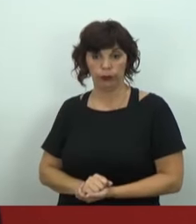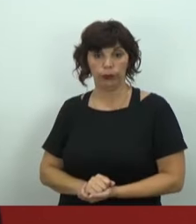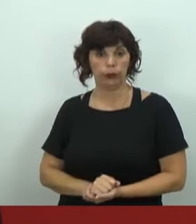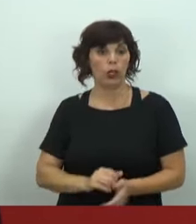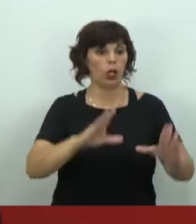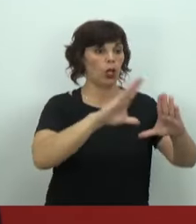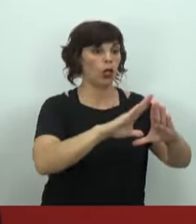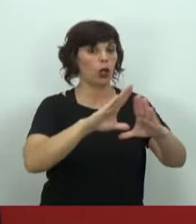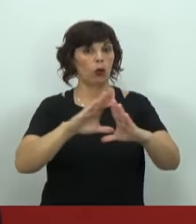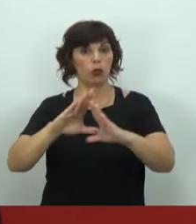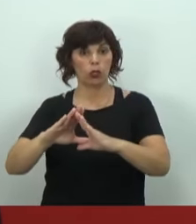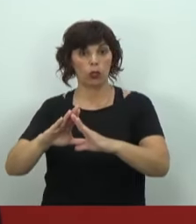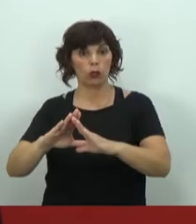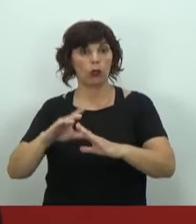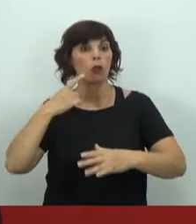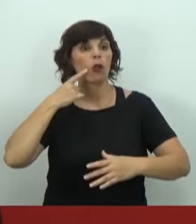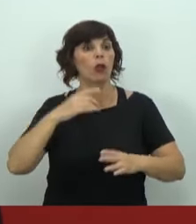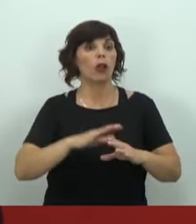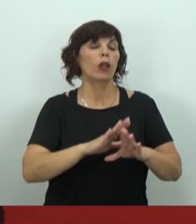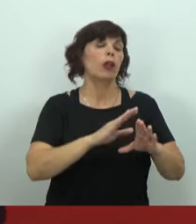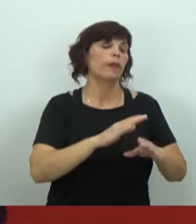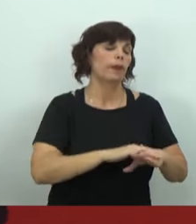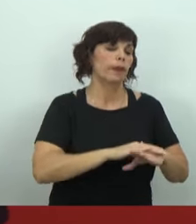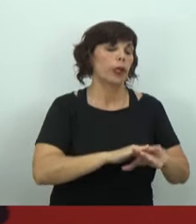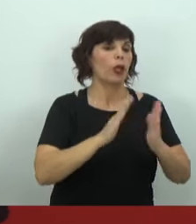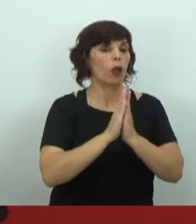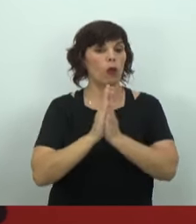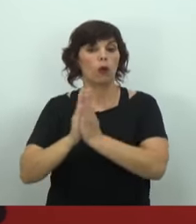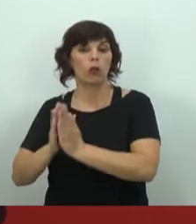sino los que Dios nombra como santos.